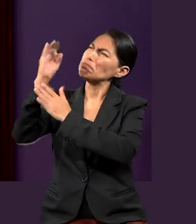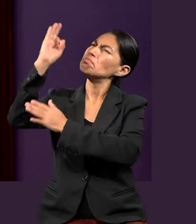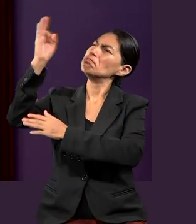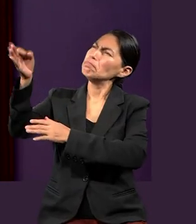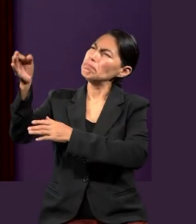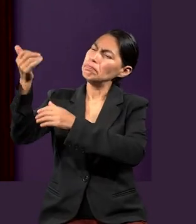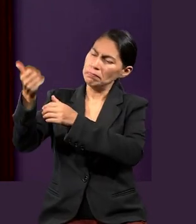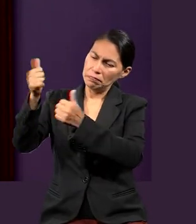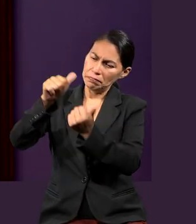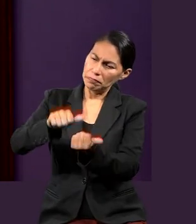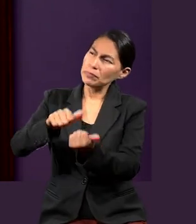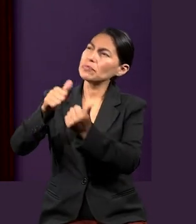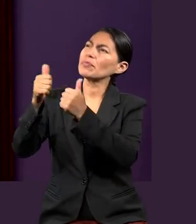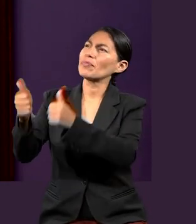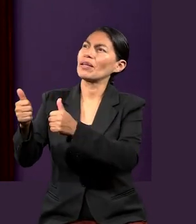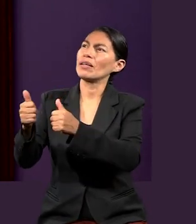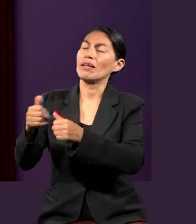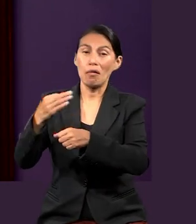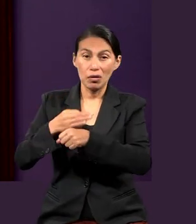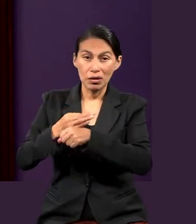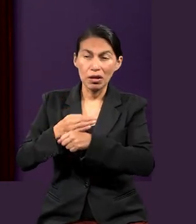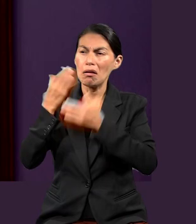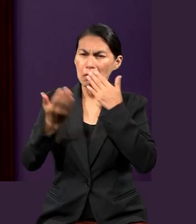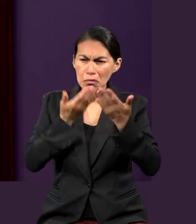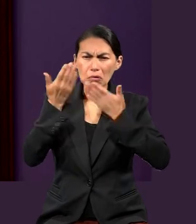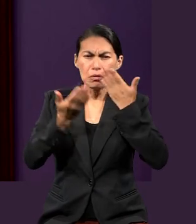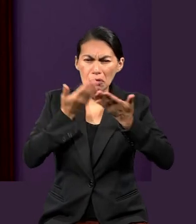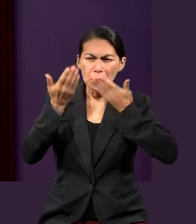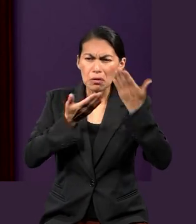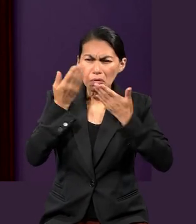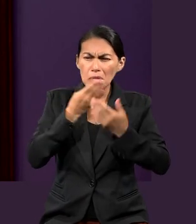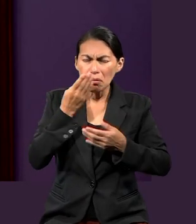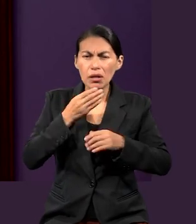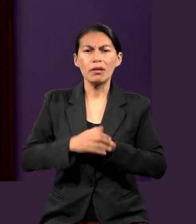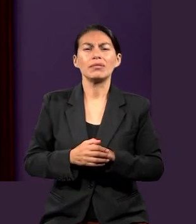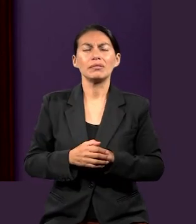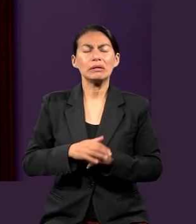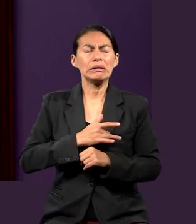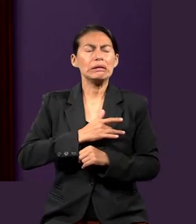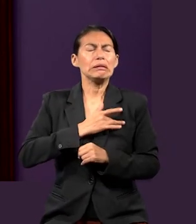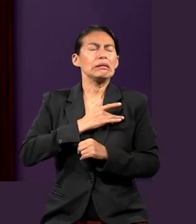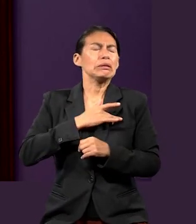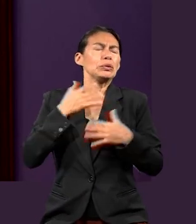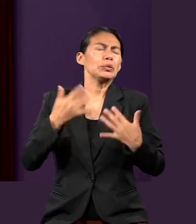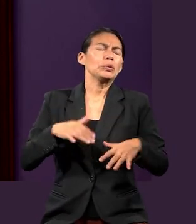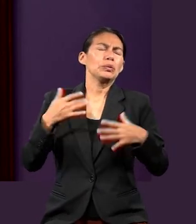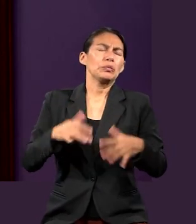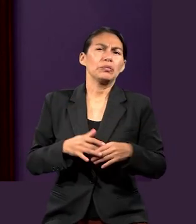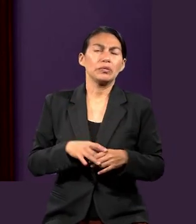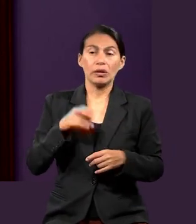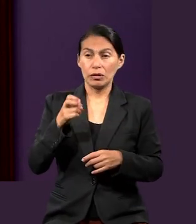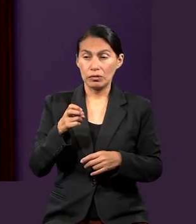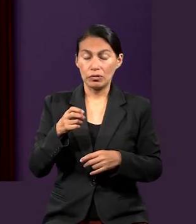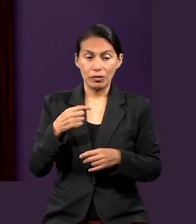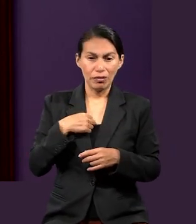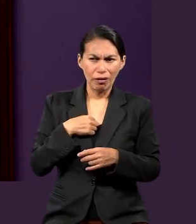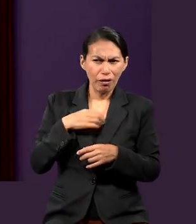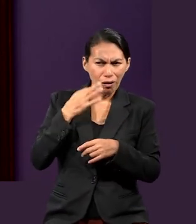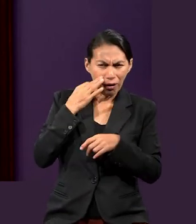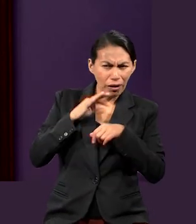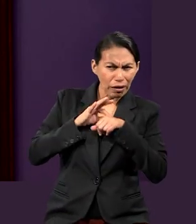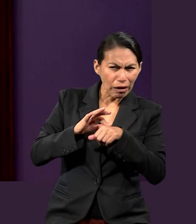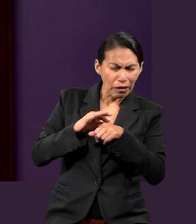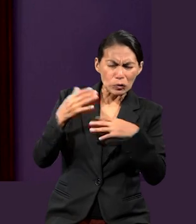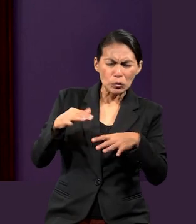decidió bautizarse, entregarse. Y actualmente a él le encanta dar estudios bíblicos. Y es un misionero de corazón. Y eso es una de las influencias más